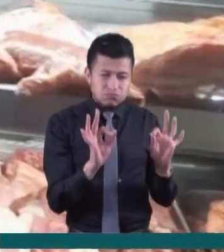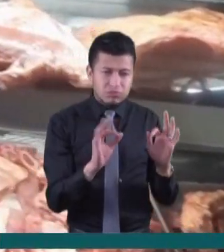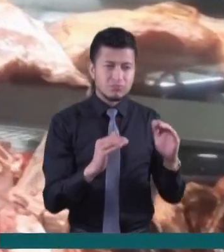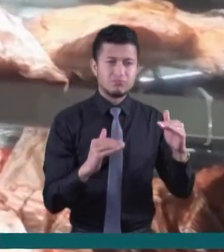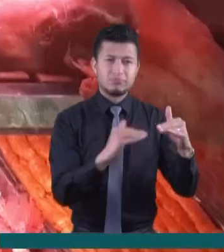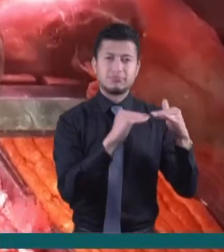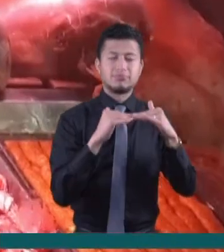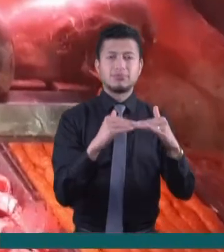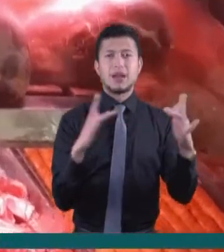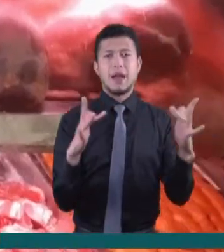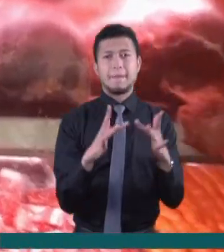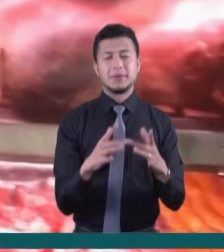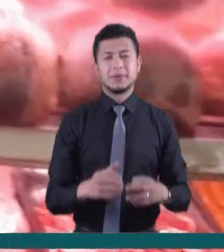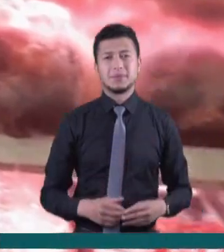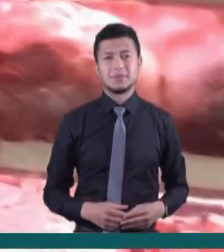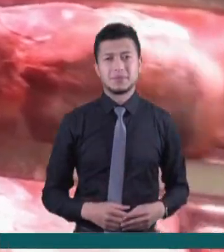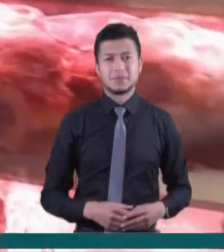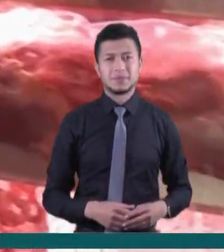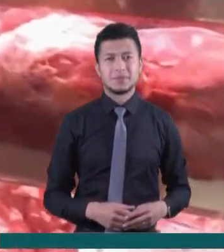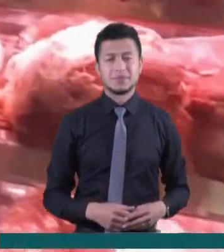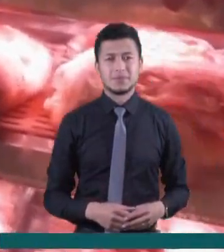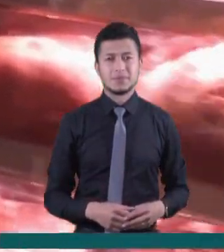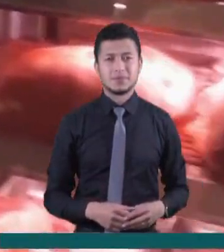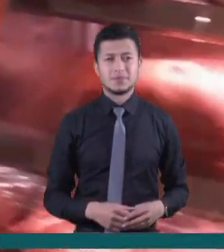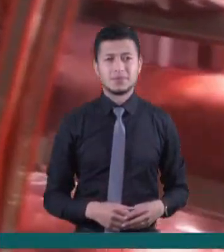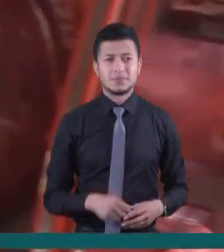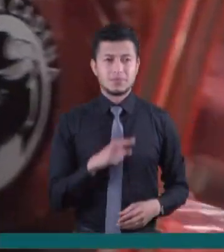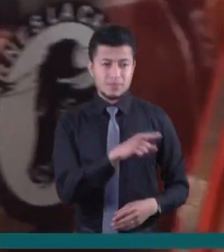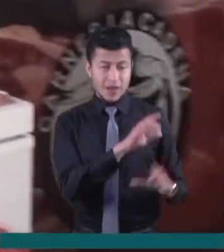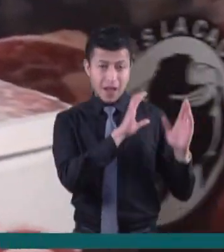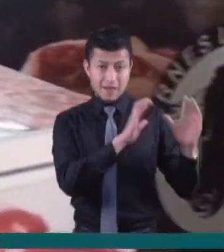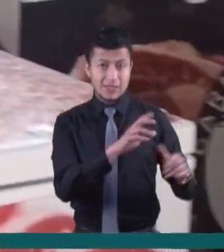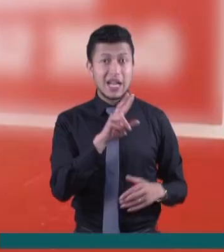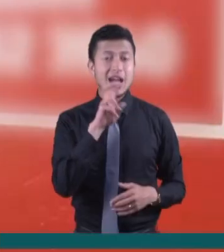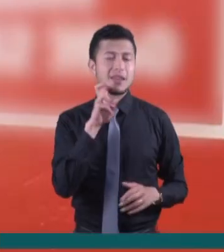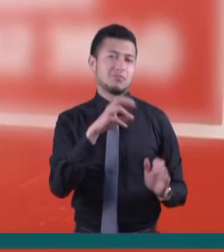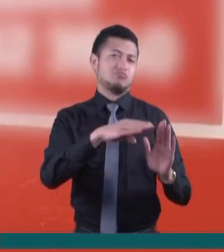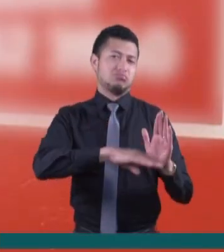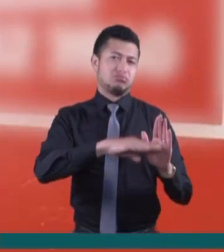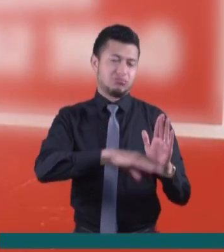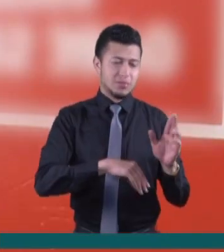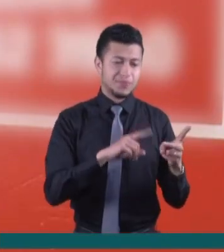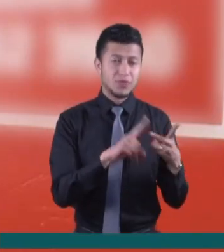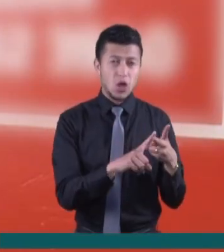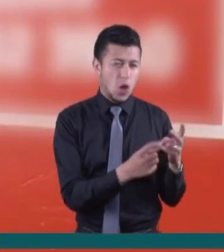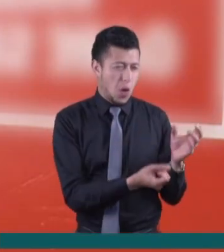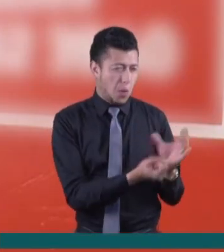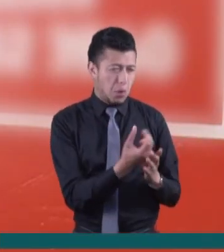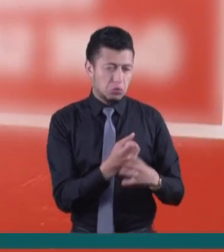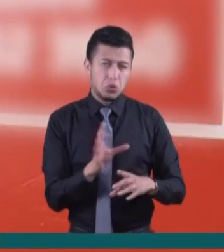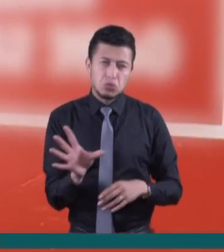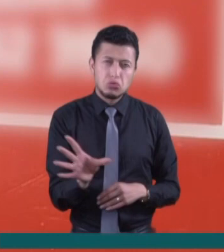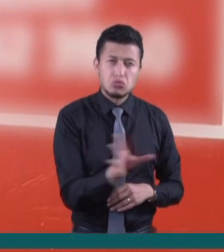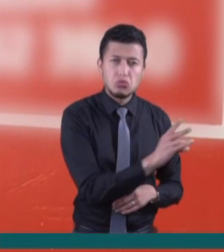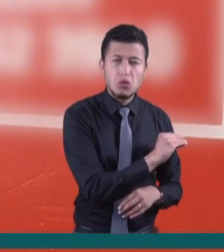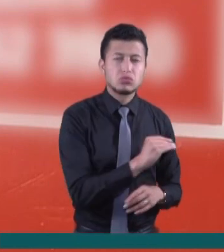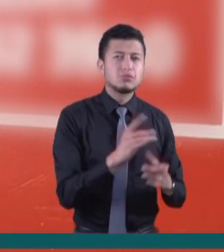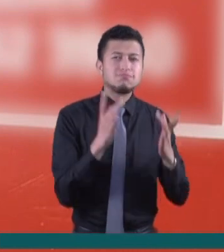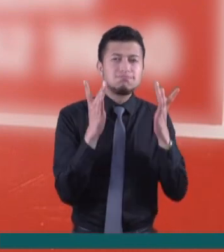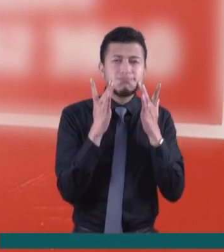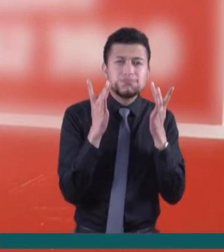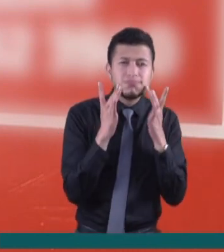mantenerlo lo más justo posible. Entonces acá en la central de abasto encuentran la carne más económica y todos los productos